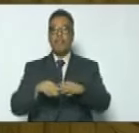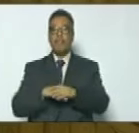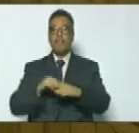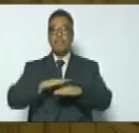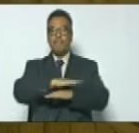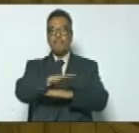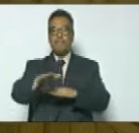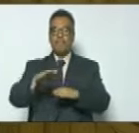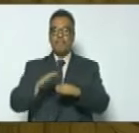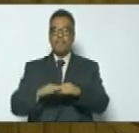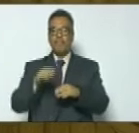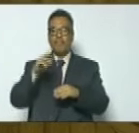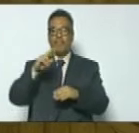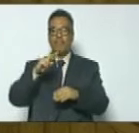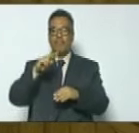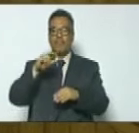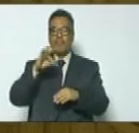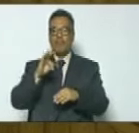allá en mi tierra, en el Furrial,